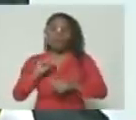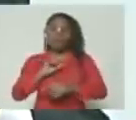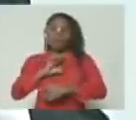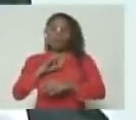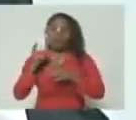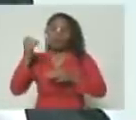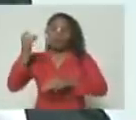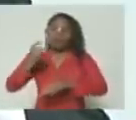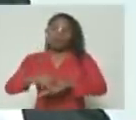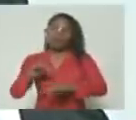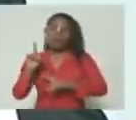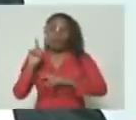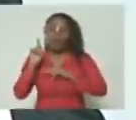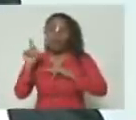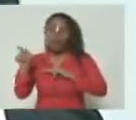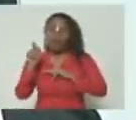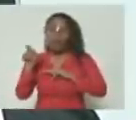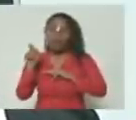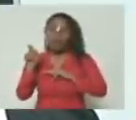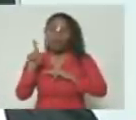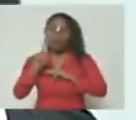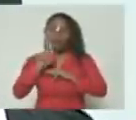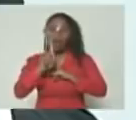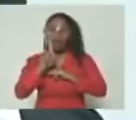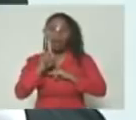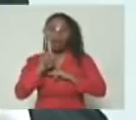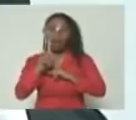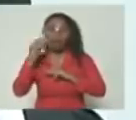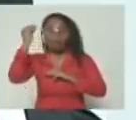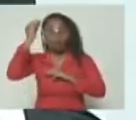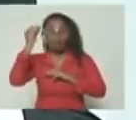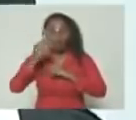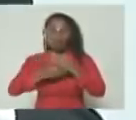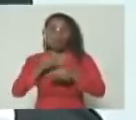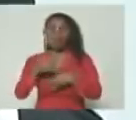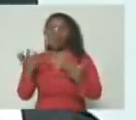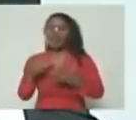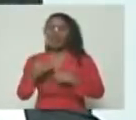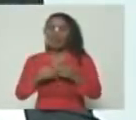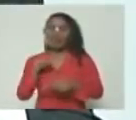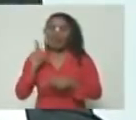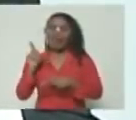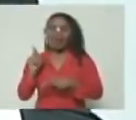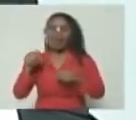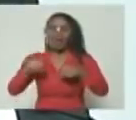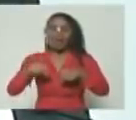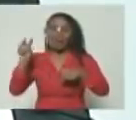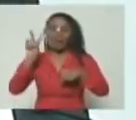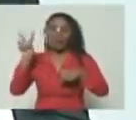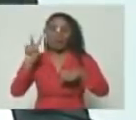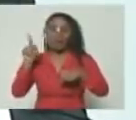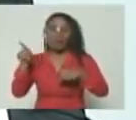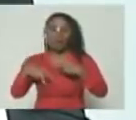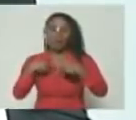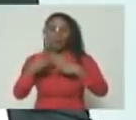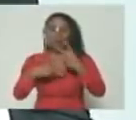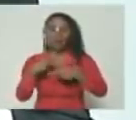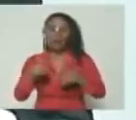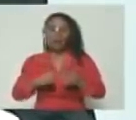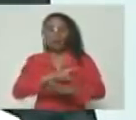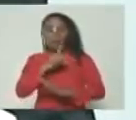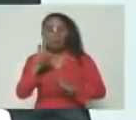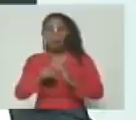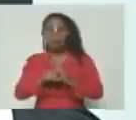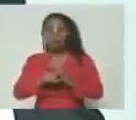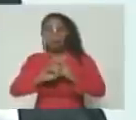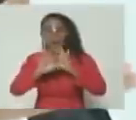lamentablemente ahí hay una reflexión que hacer. ¿Qué vamos a hacer para que el hecho en Venezuela sea una política concreta? ¿Cómo